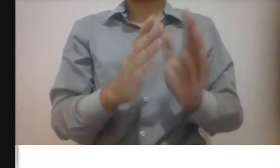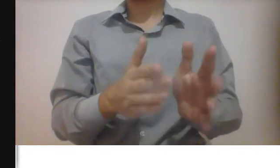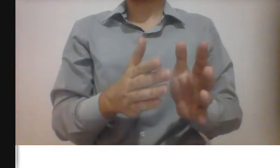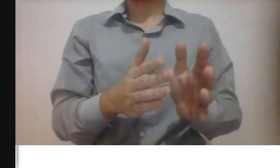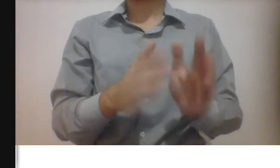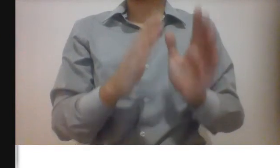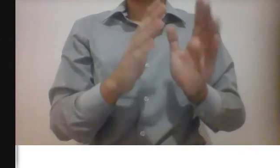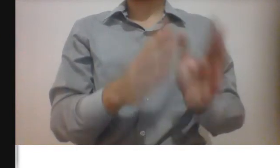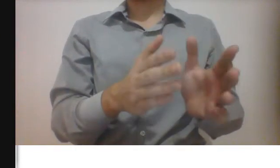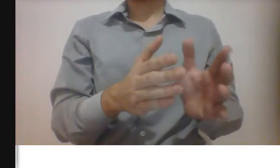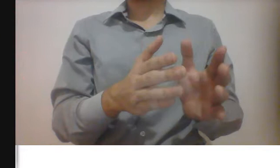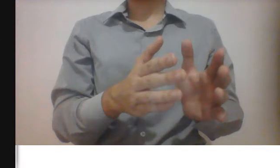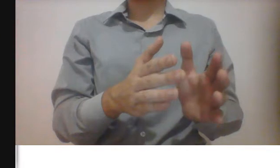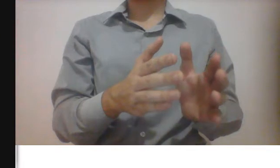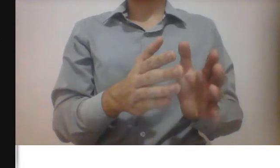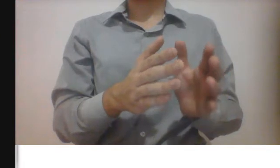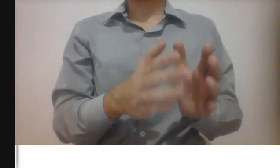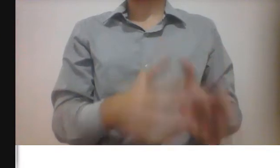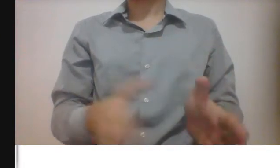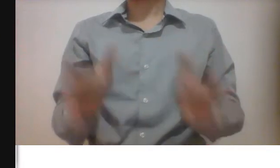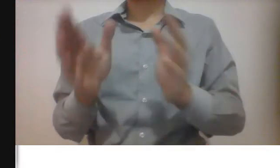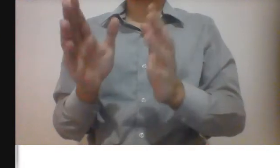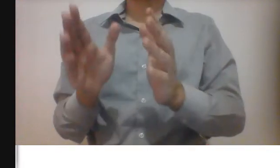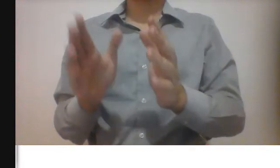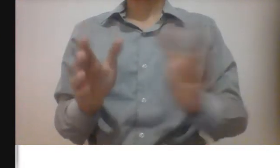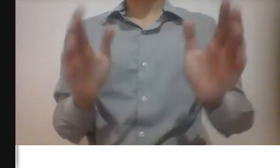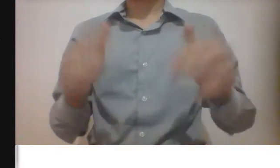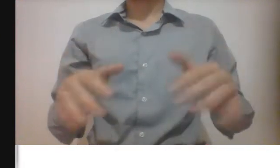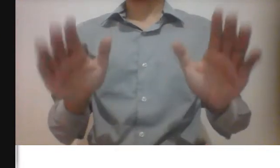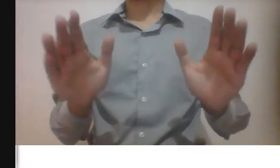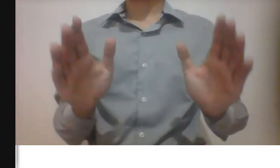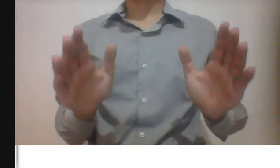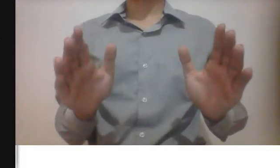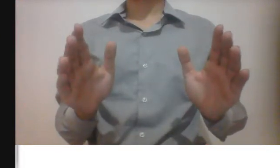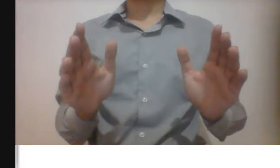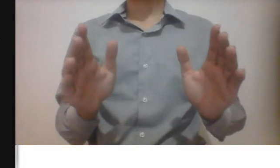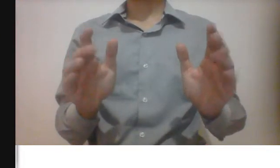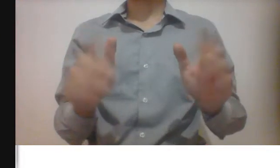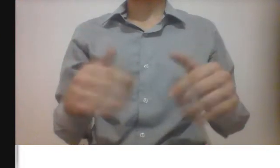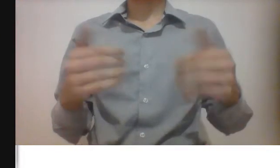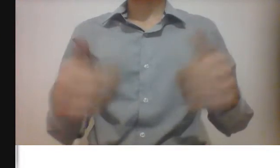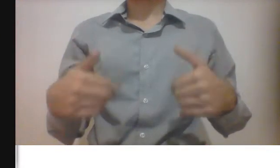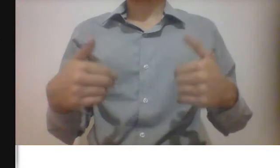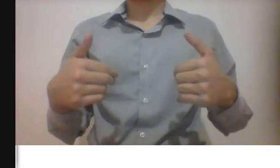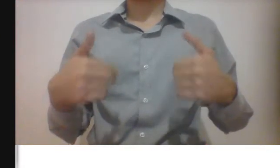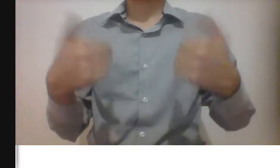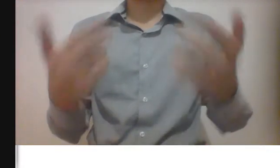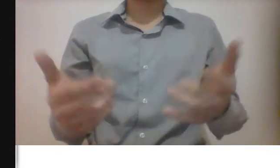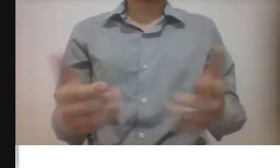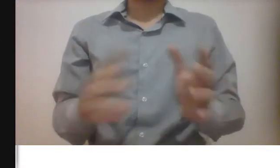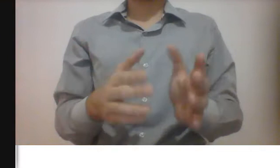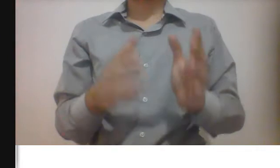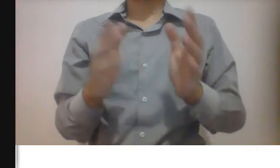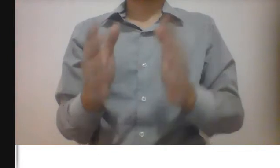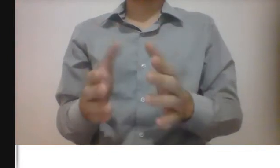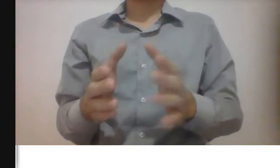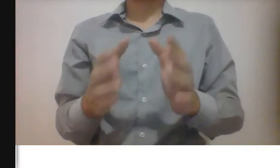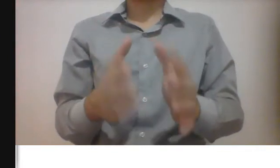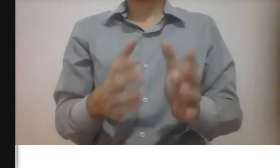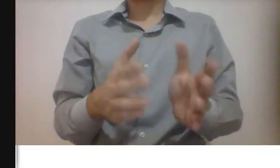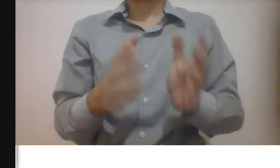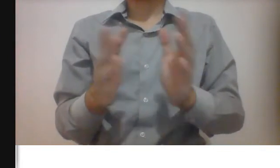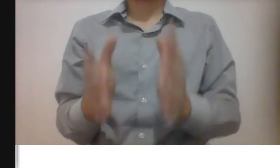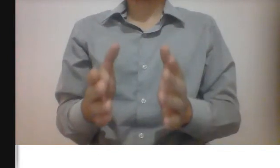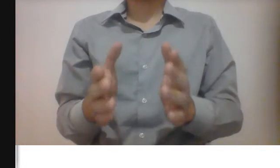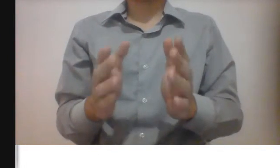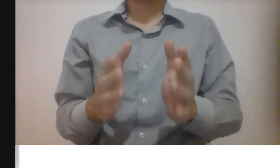empresarios, en específico empresarios de la Coparmex y otros por ahí que, bueno, ya conocemos perfectamente que lo que hacían era algo tan sencillo